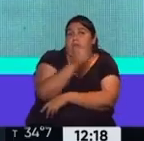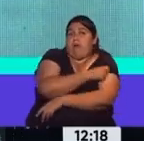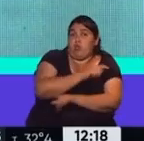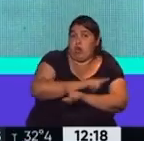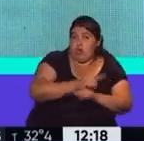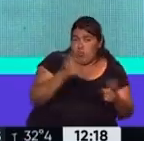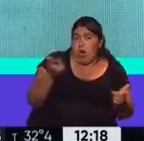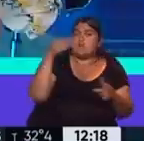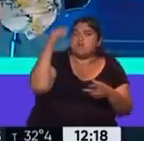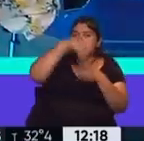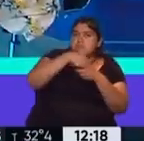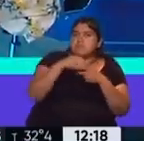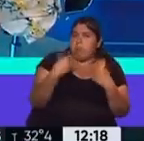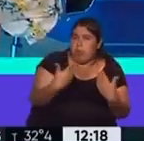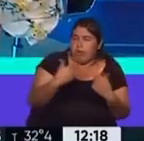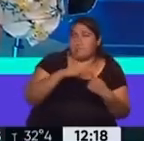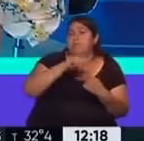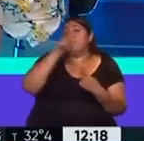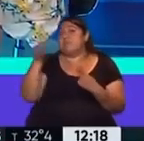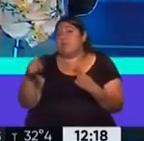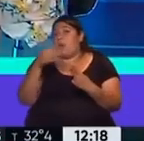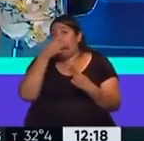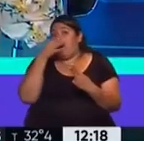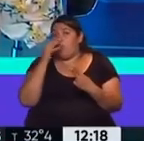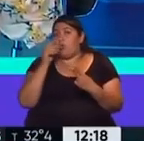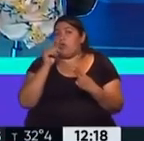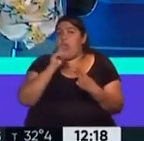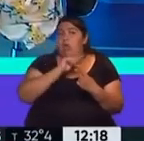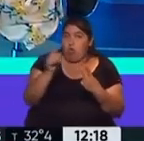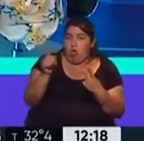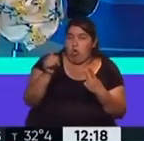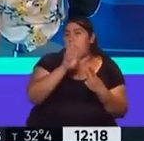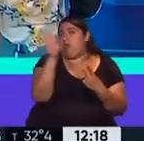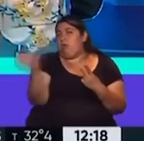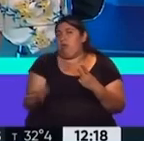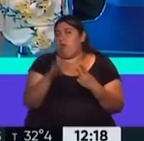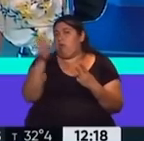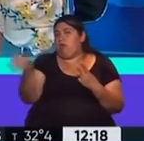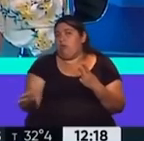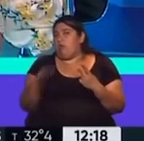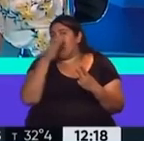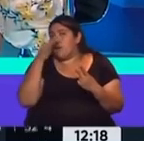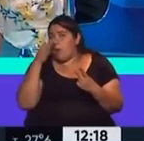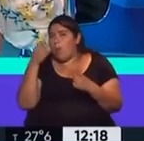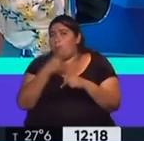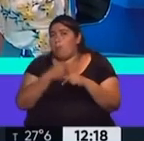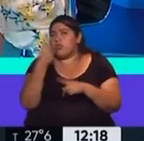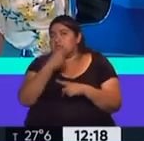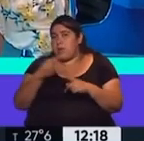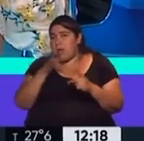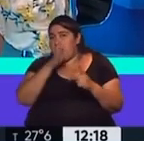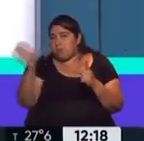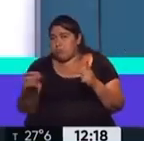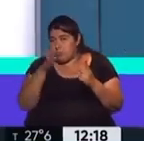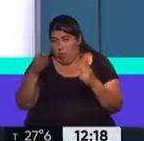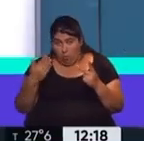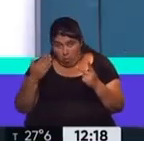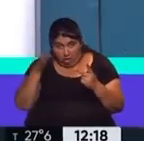misma universidad se puede vacunar aquel que no se quiere vacunar y se va a tener que testear semanalmente se puede testear también en la universidad o no no